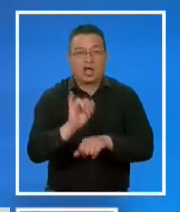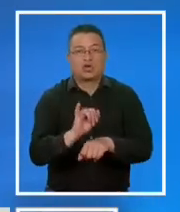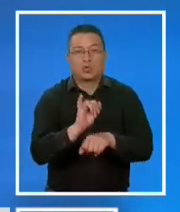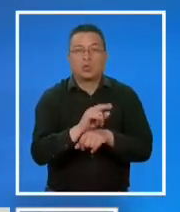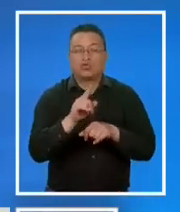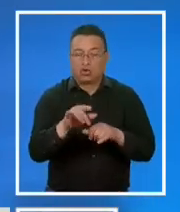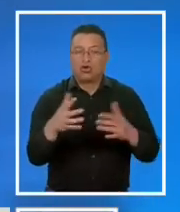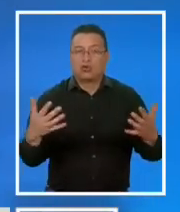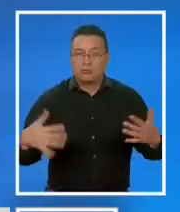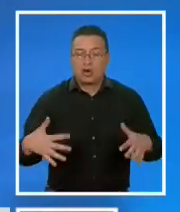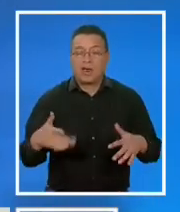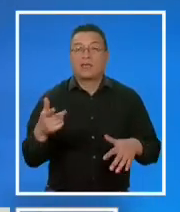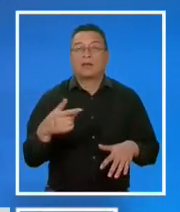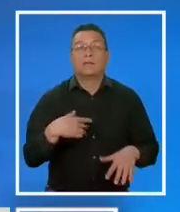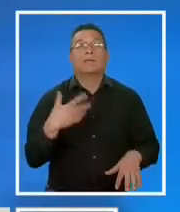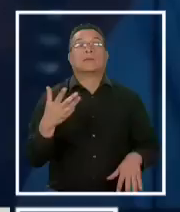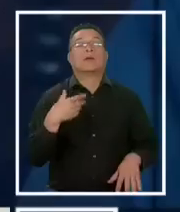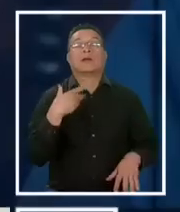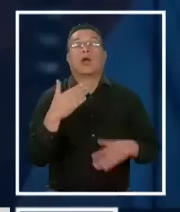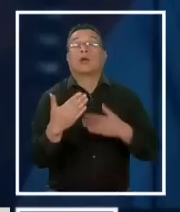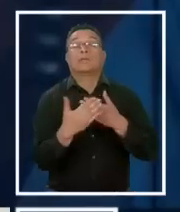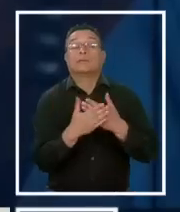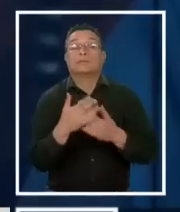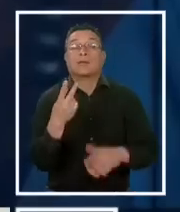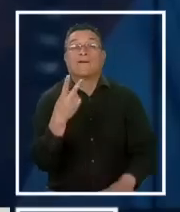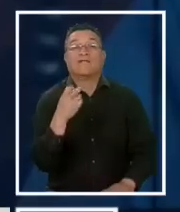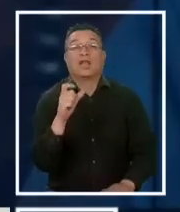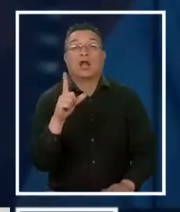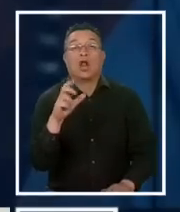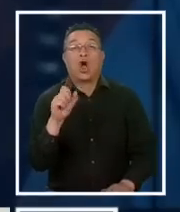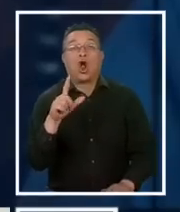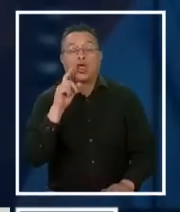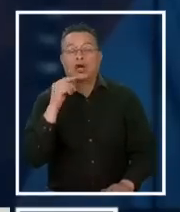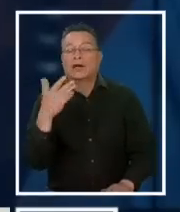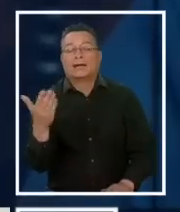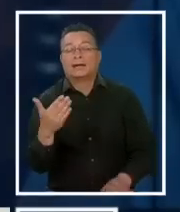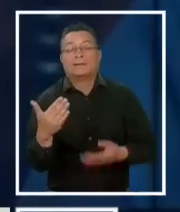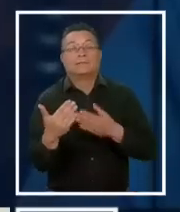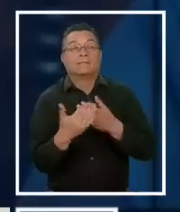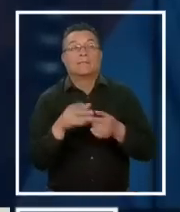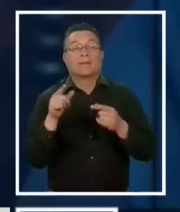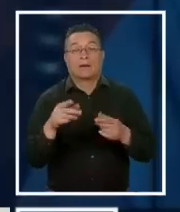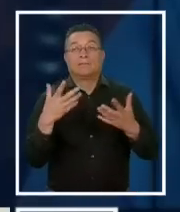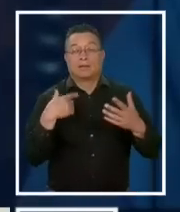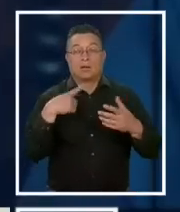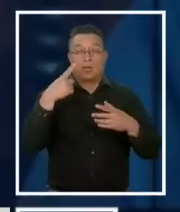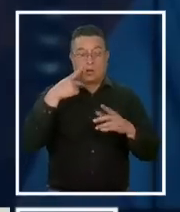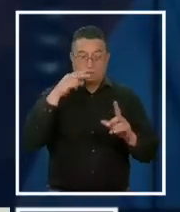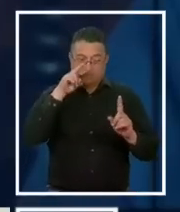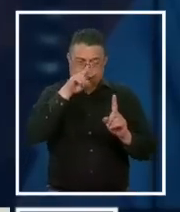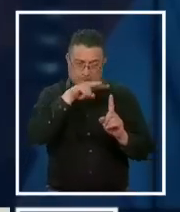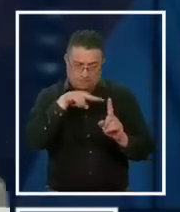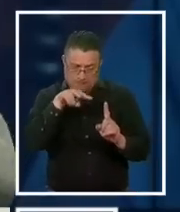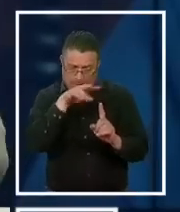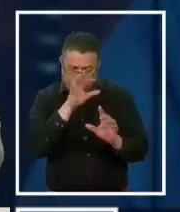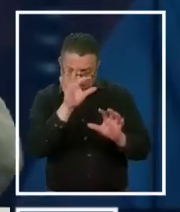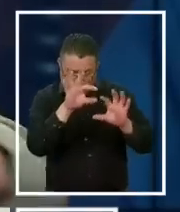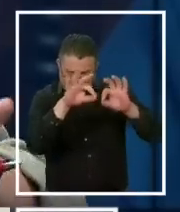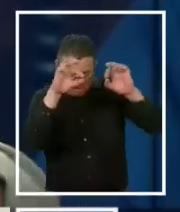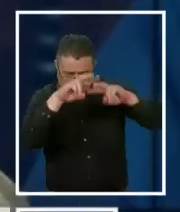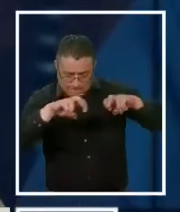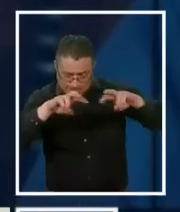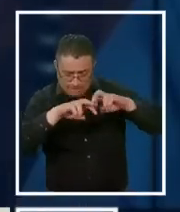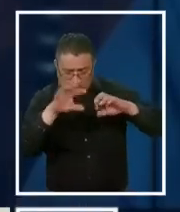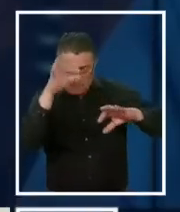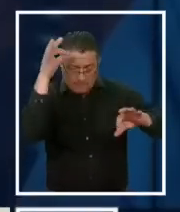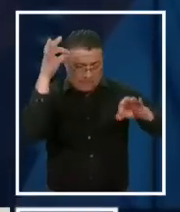que tiene el juego para la fiscalía que quedan en este con esta lupa encima muy criticada con